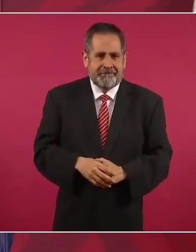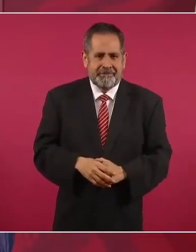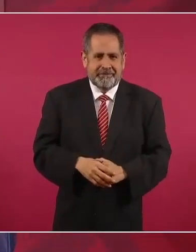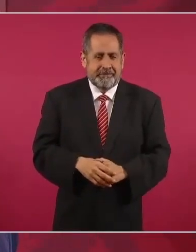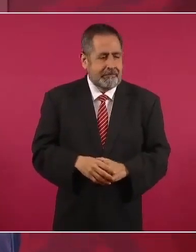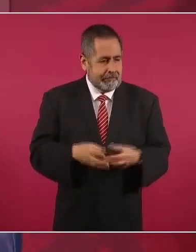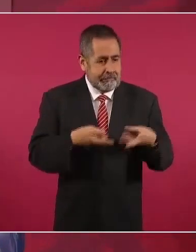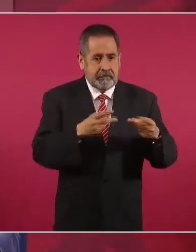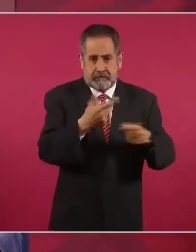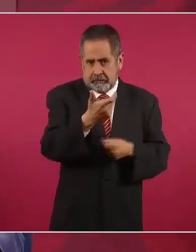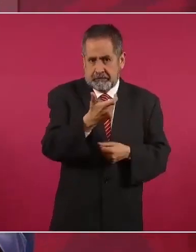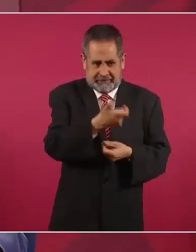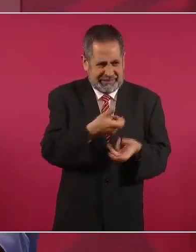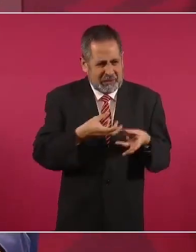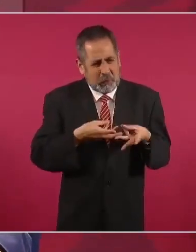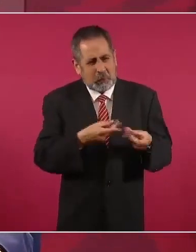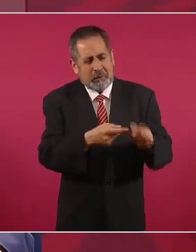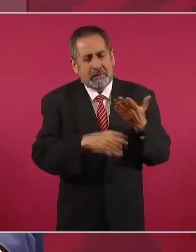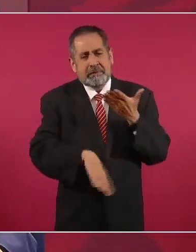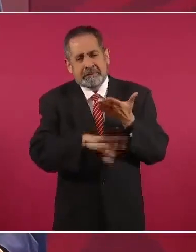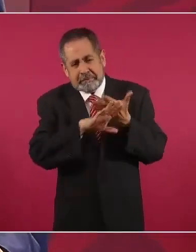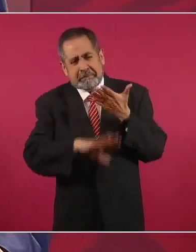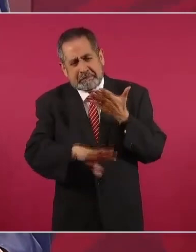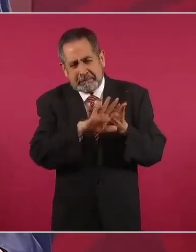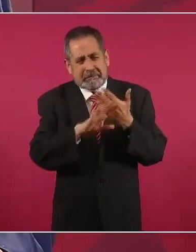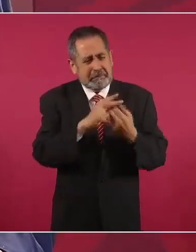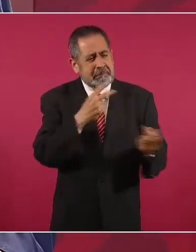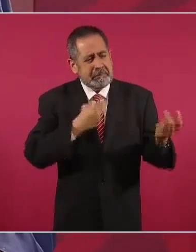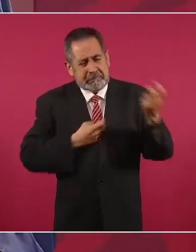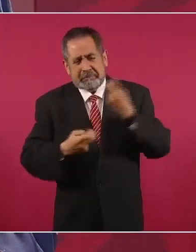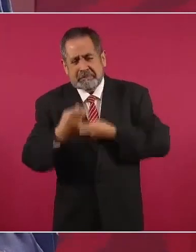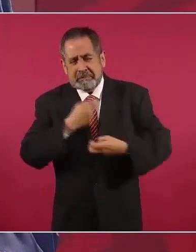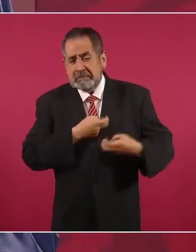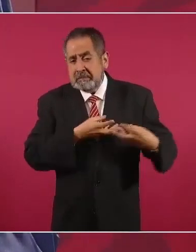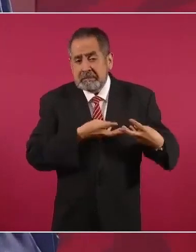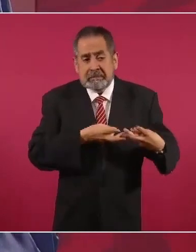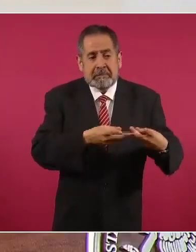dinero que les cuesta la guerra sucia,